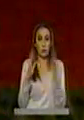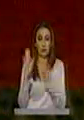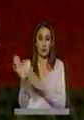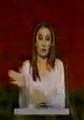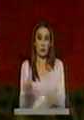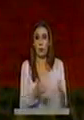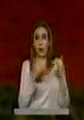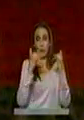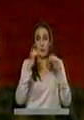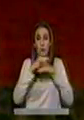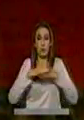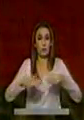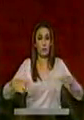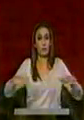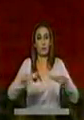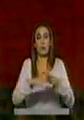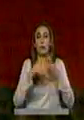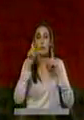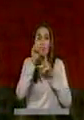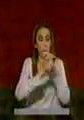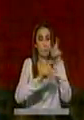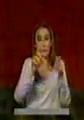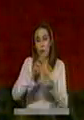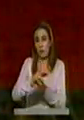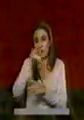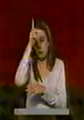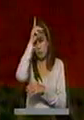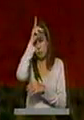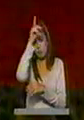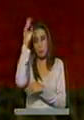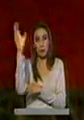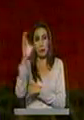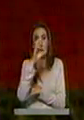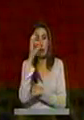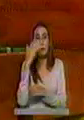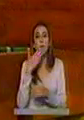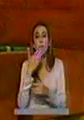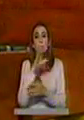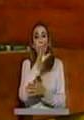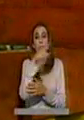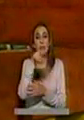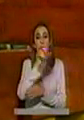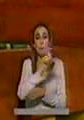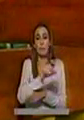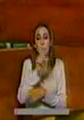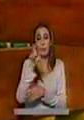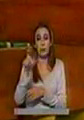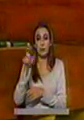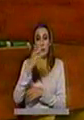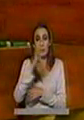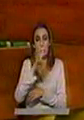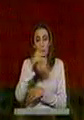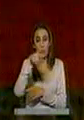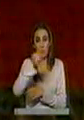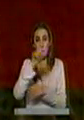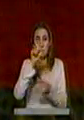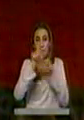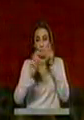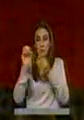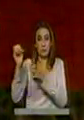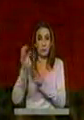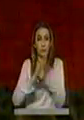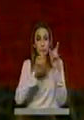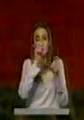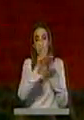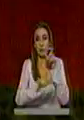con los que tienen nuestros vecinos. Colombia, claro, y Perú están sobre los 4 millones de turistas por cada uno. Entonces, eso es lo que estamos